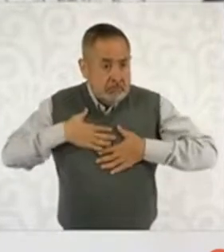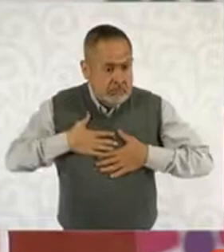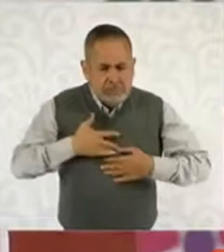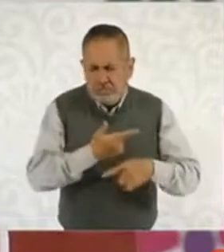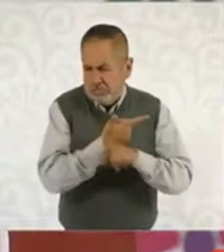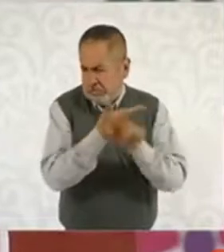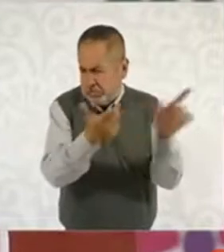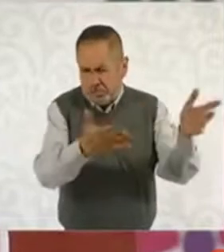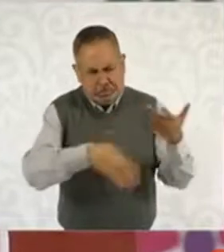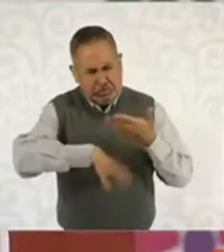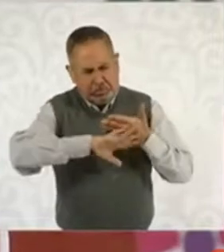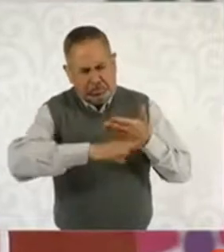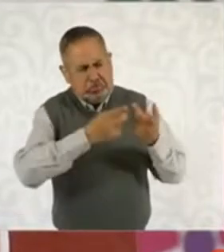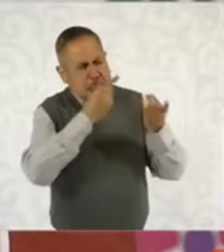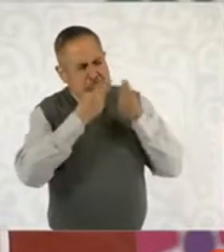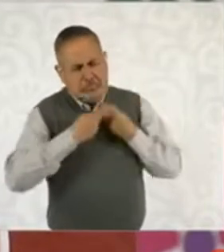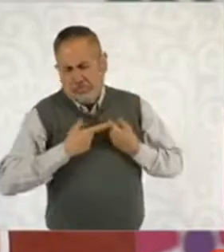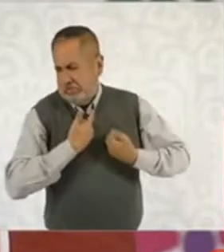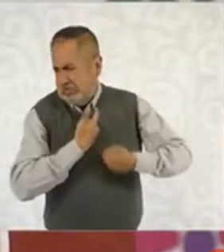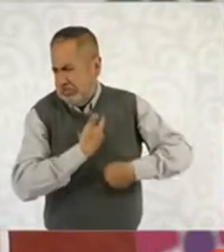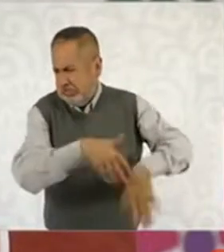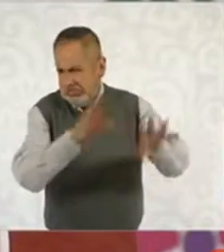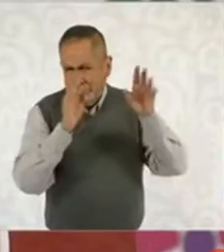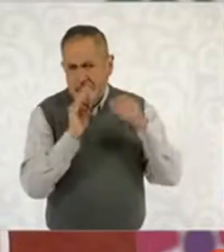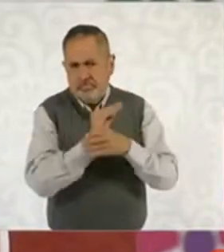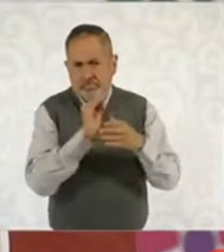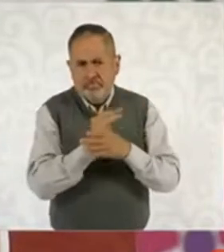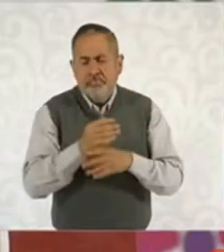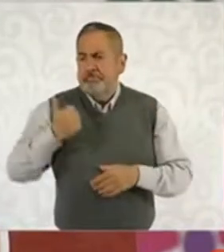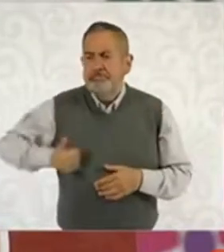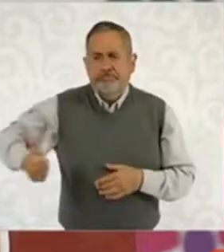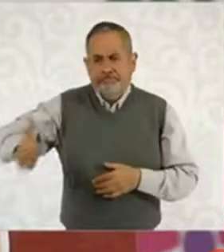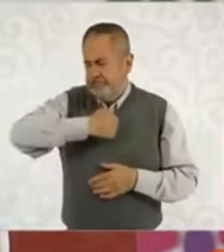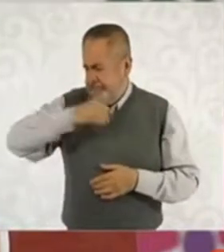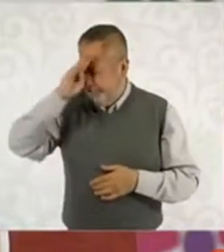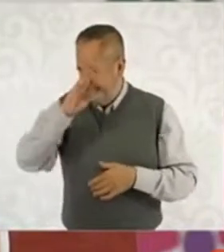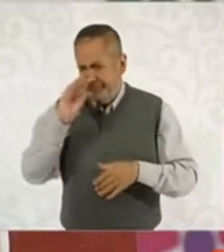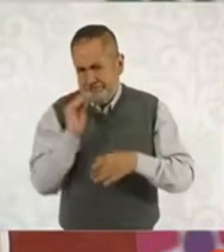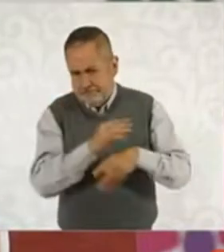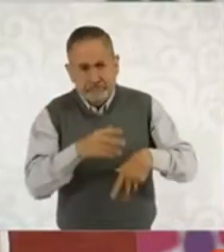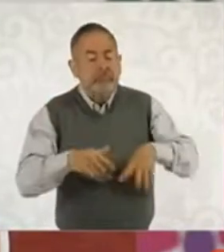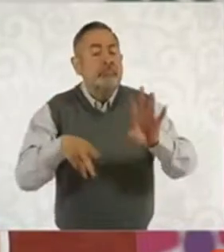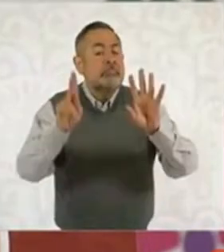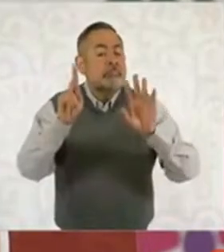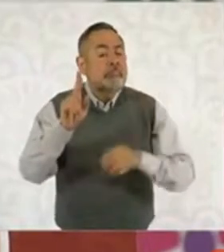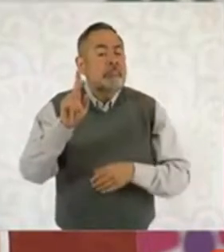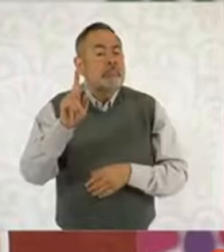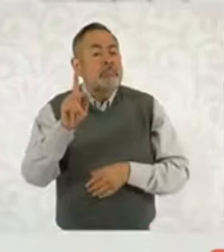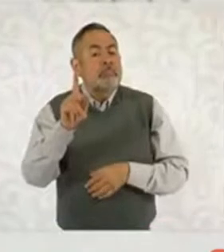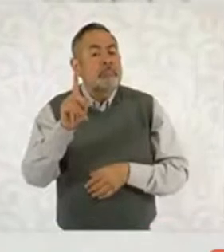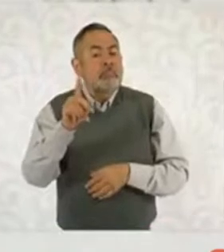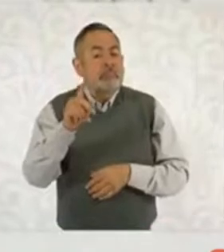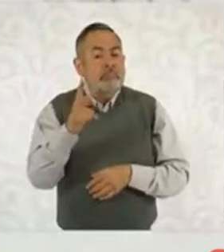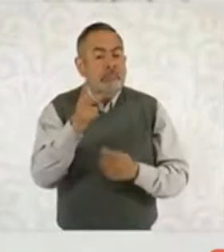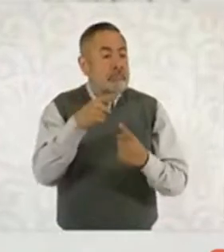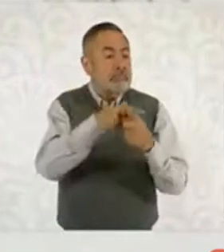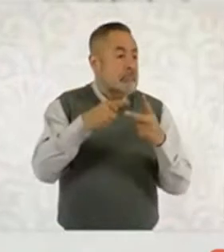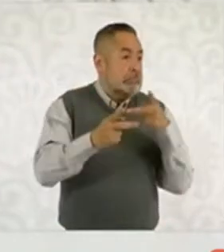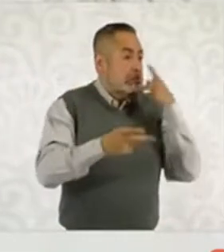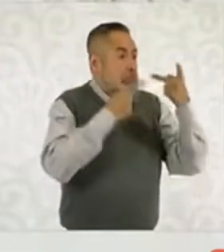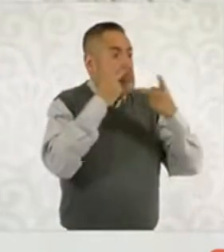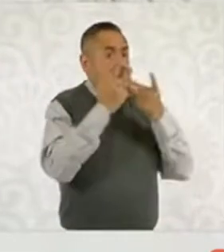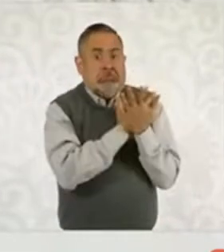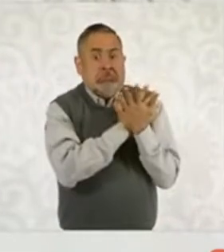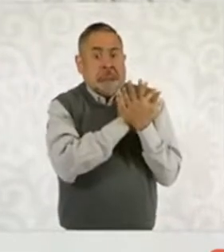libertad de expresión, y es lo que pensamos en el movimiento. Pero son dos temas que los han levantado como